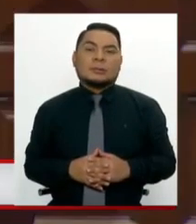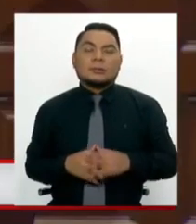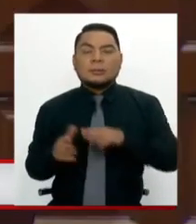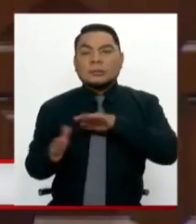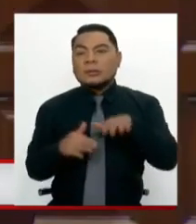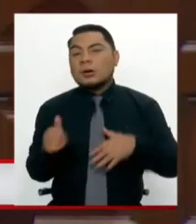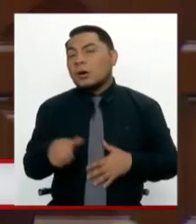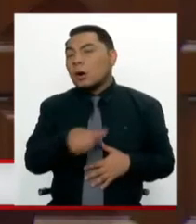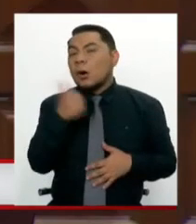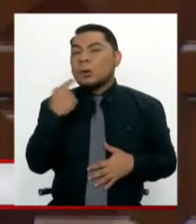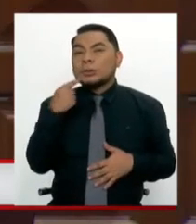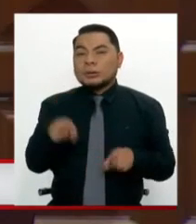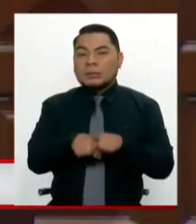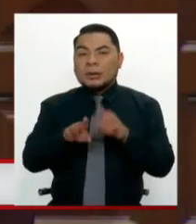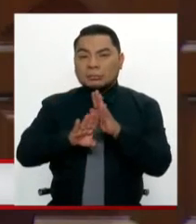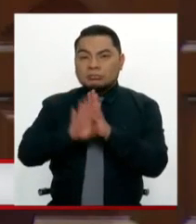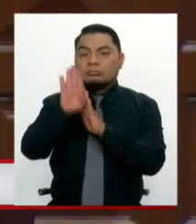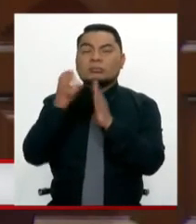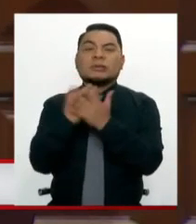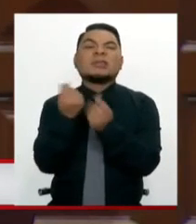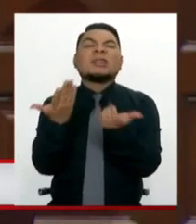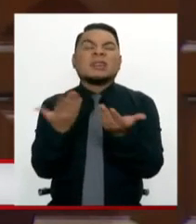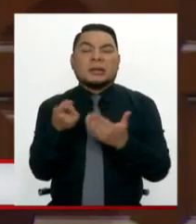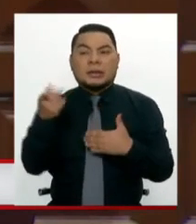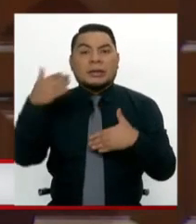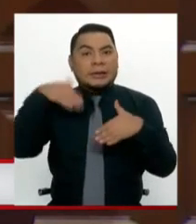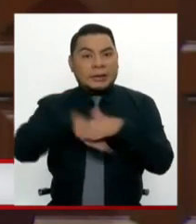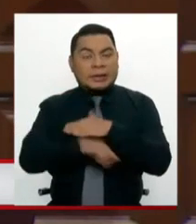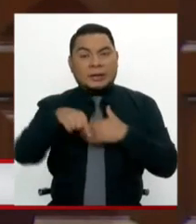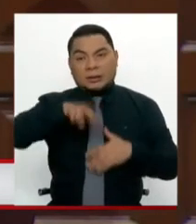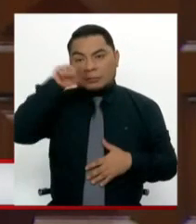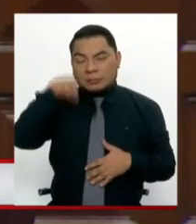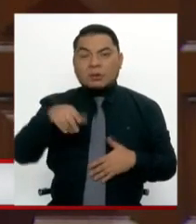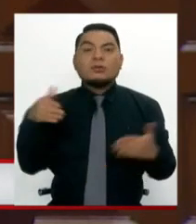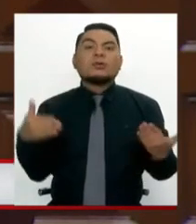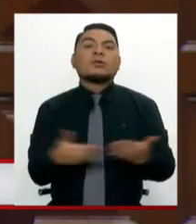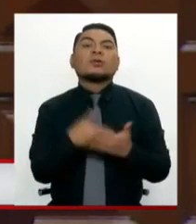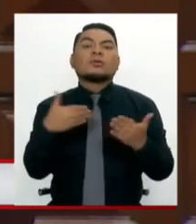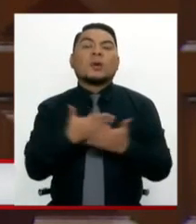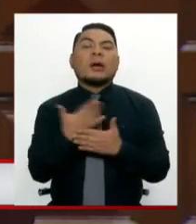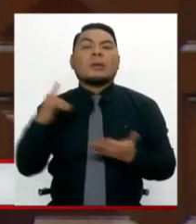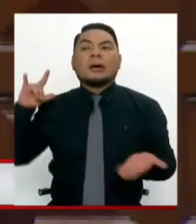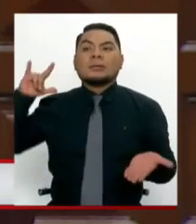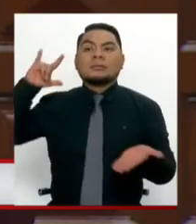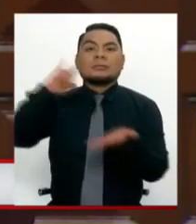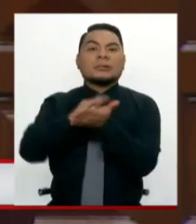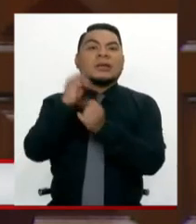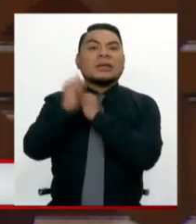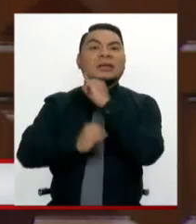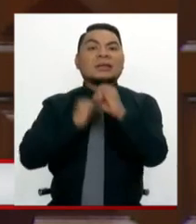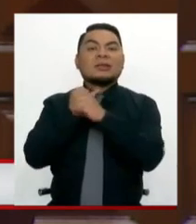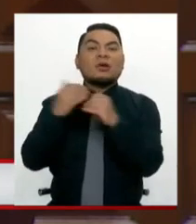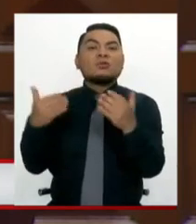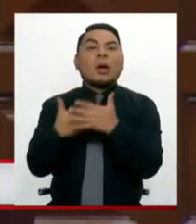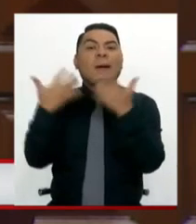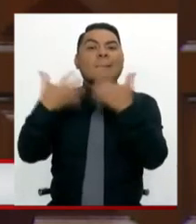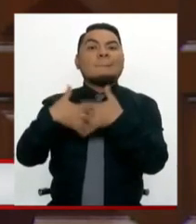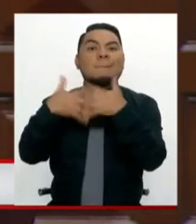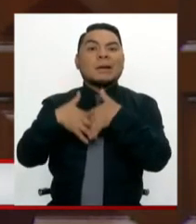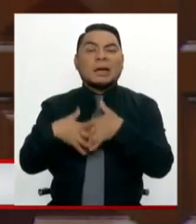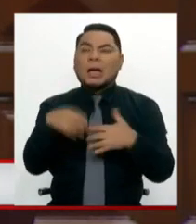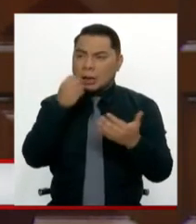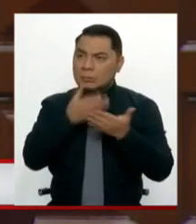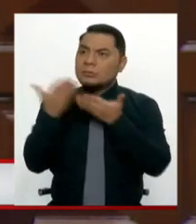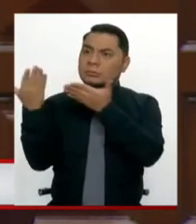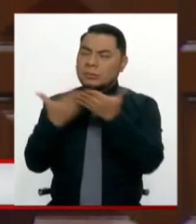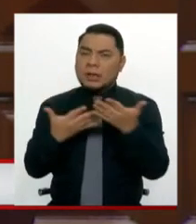Otro indicador de reactivación es el ingreso al país de nuevas líneas aéreas internacionales. Sean bienvenidos